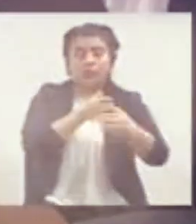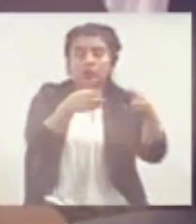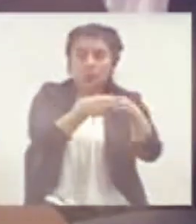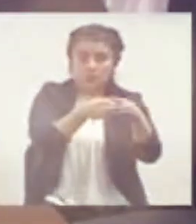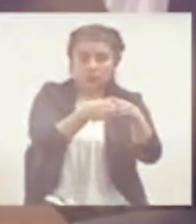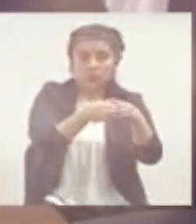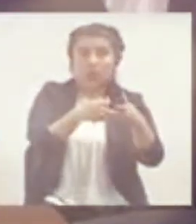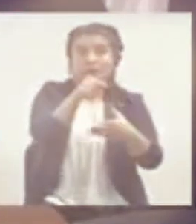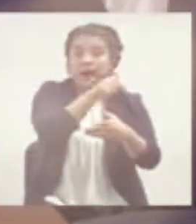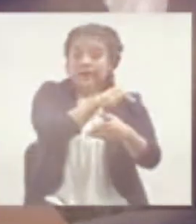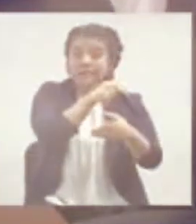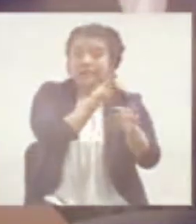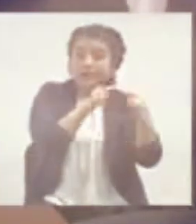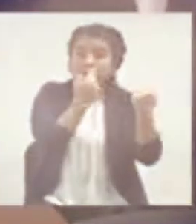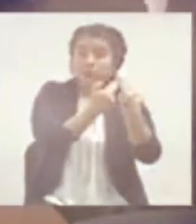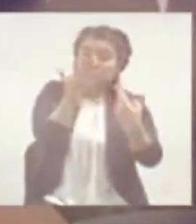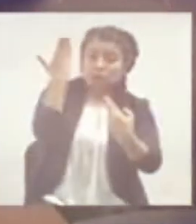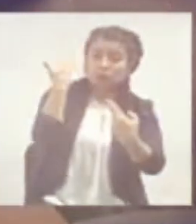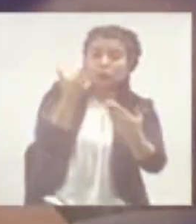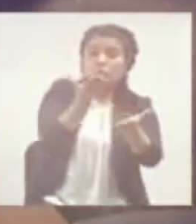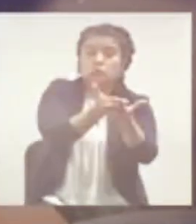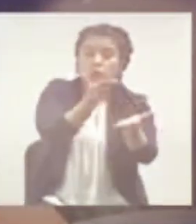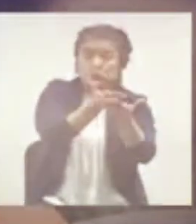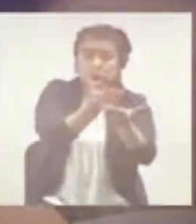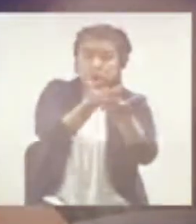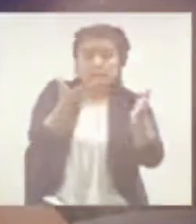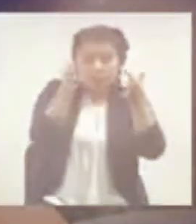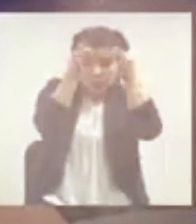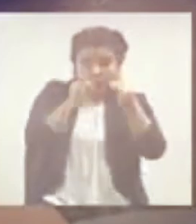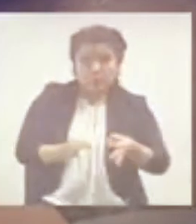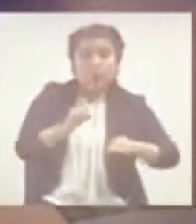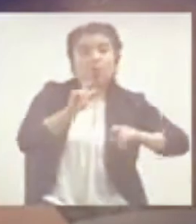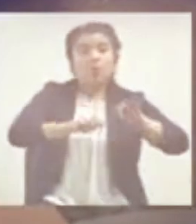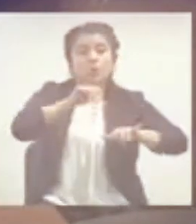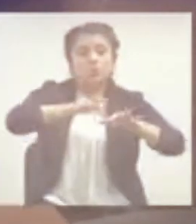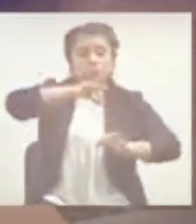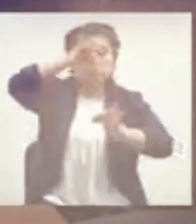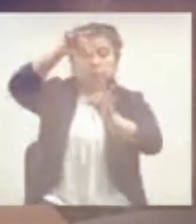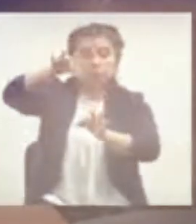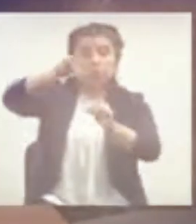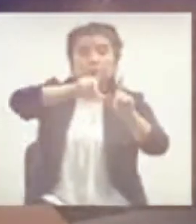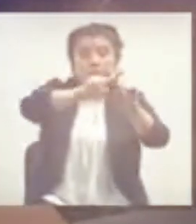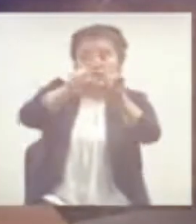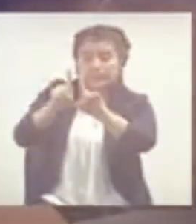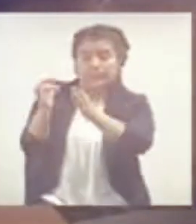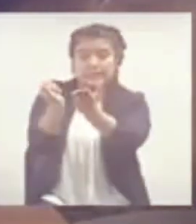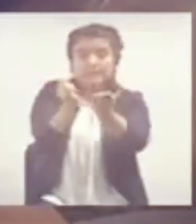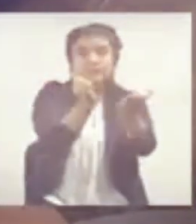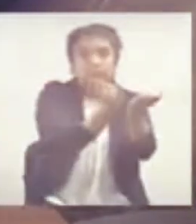reuniones también se tomó la decisión de solicitar opinión por escrito a las diferentes